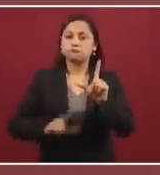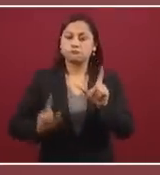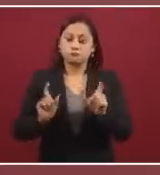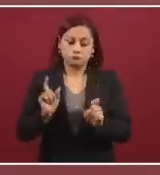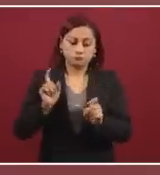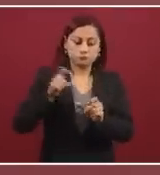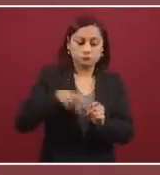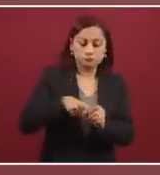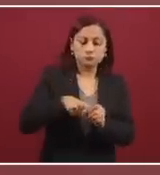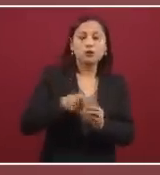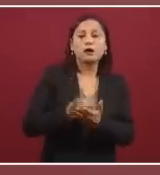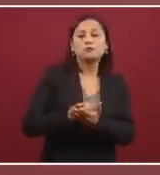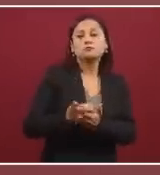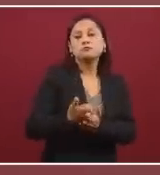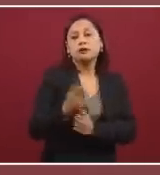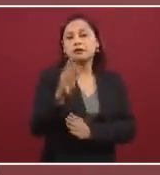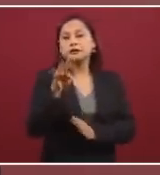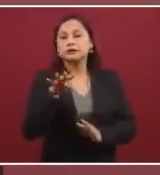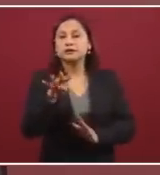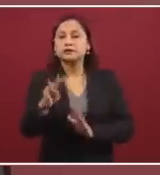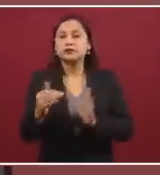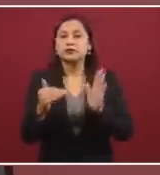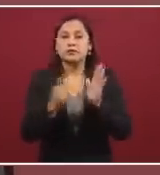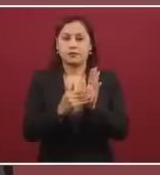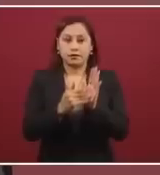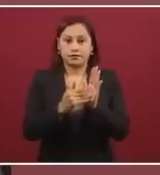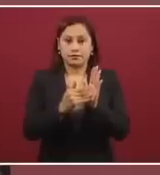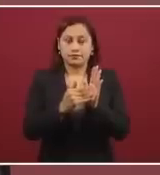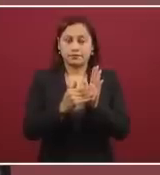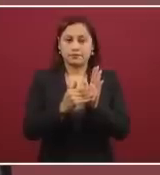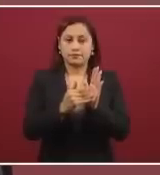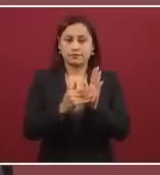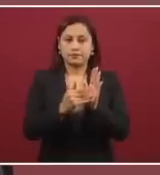de que va a percibir menos 19.000